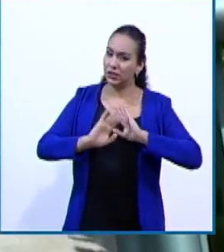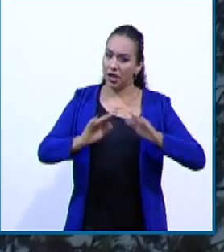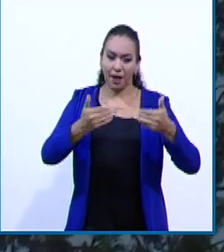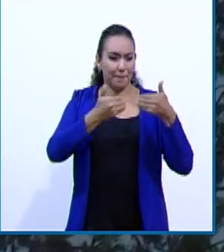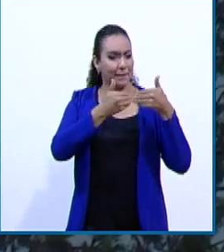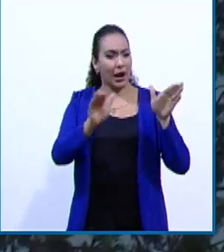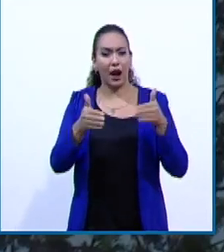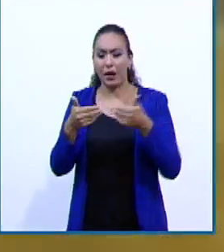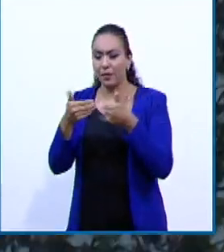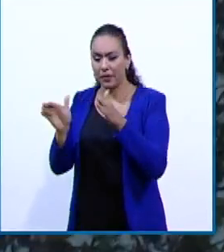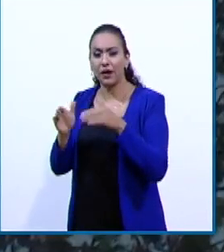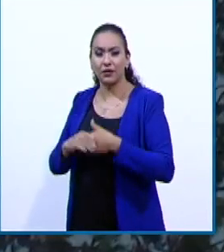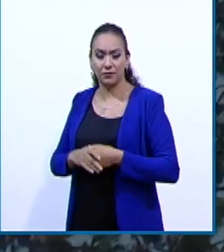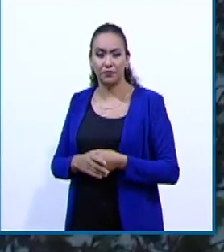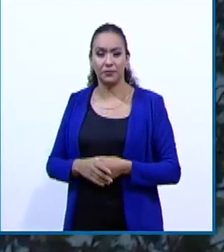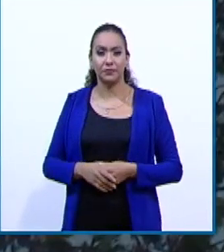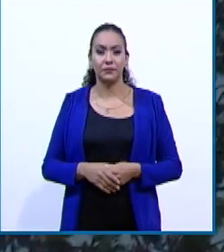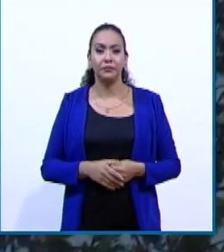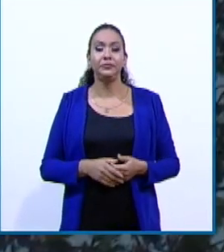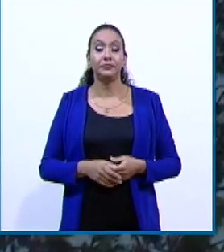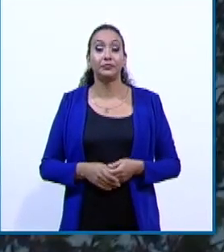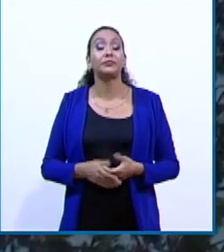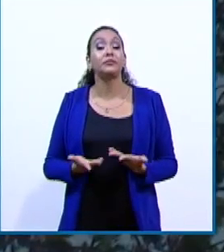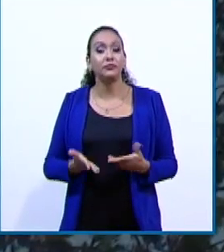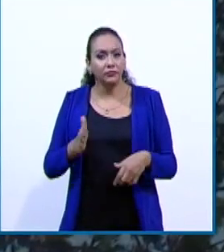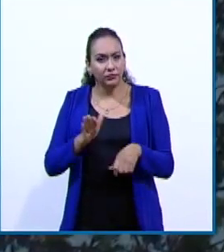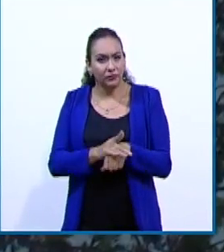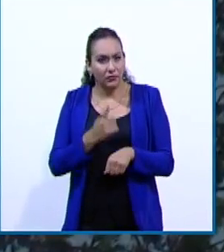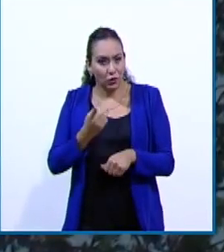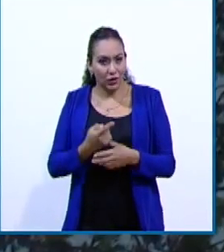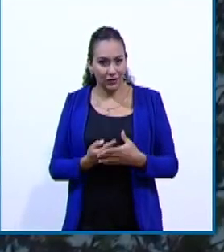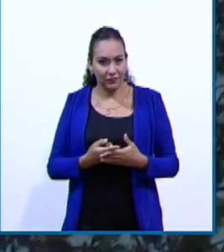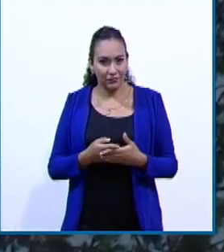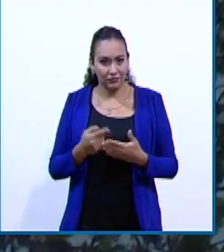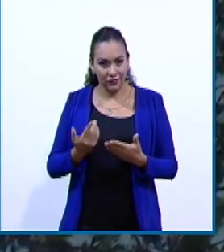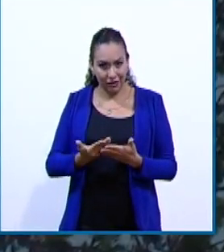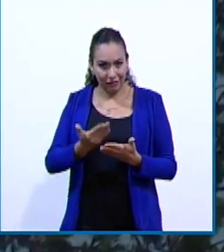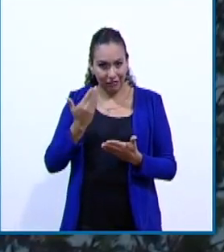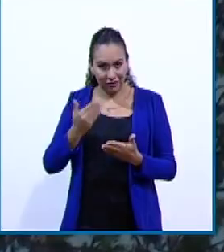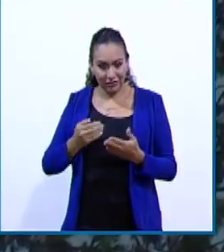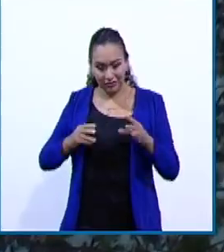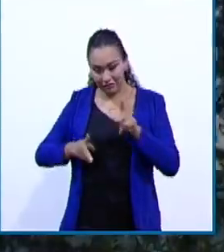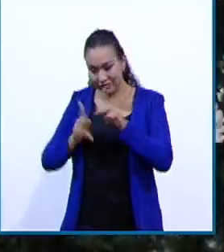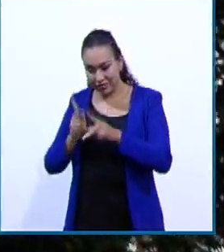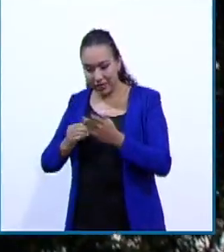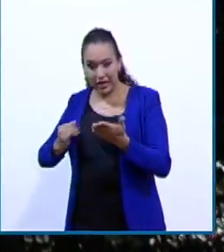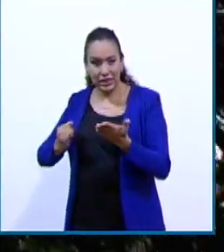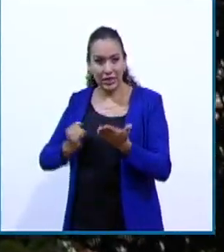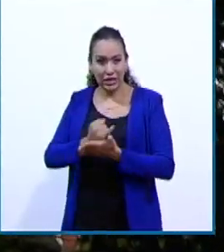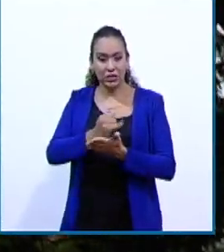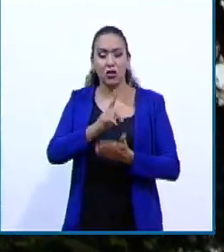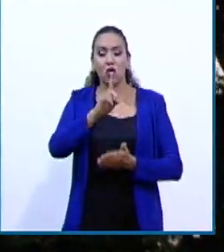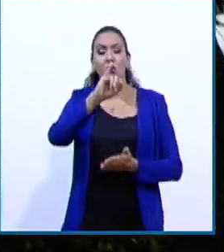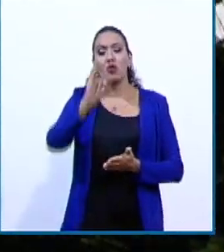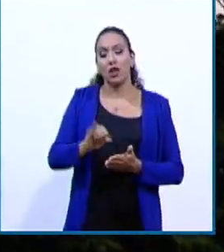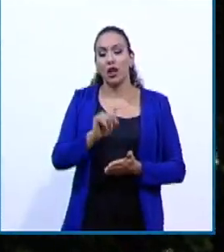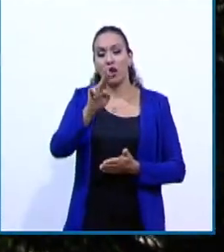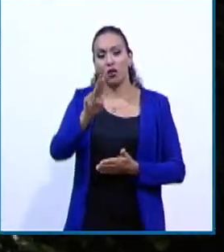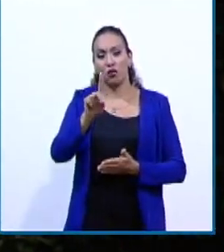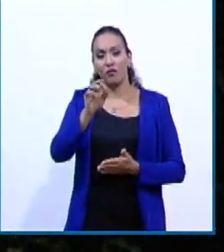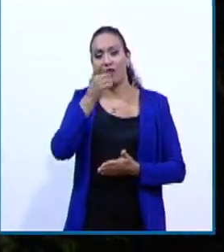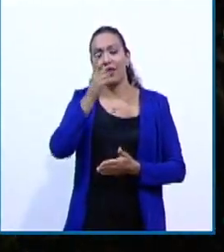las mismas condiciones existentes. Ello como consecuencia de la decisión que adoptaron los integrantes de la JUFET de poner fin